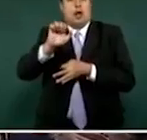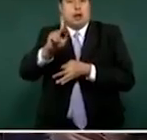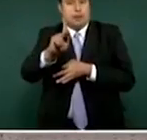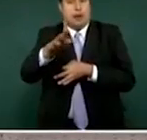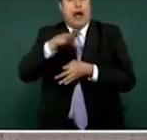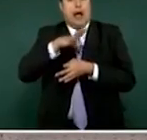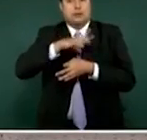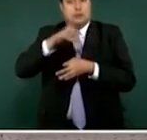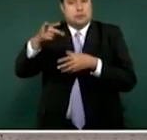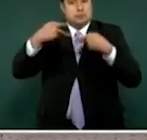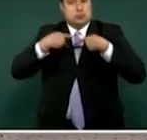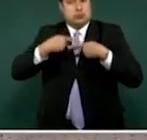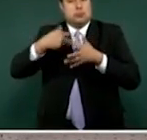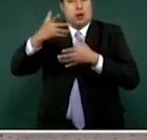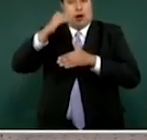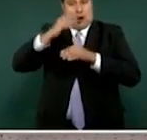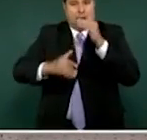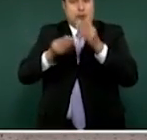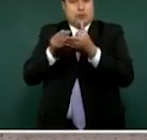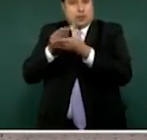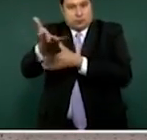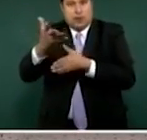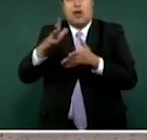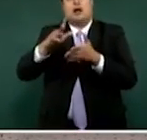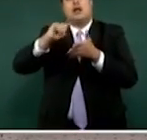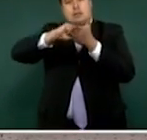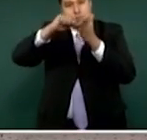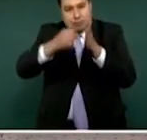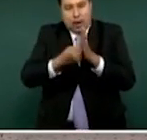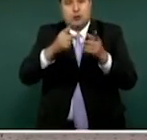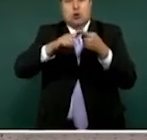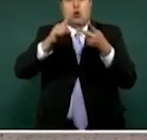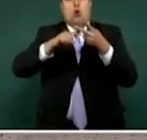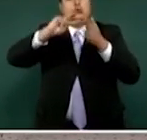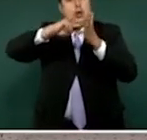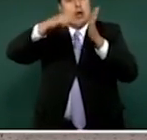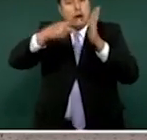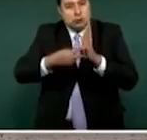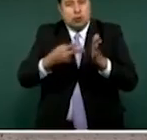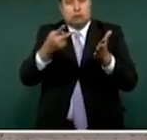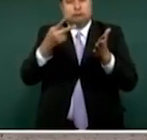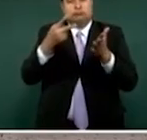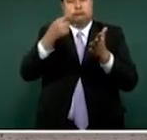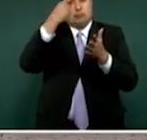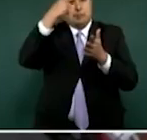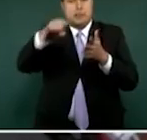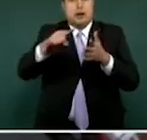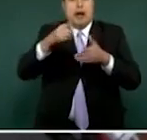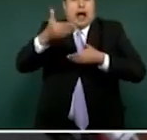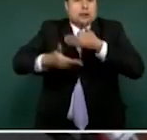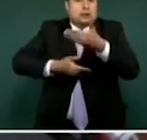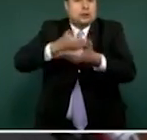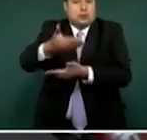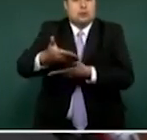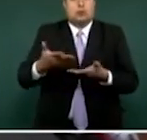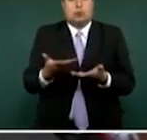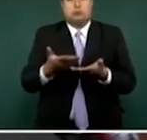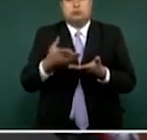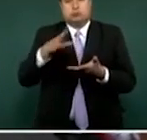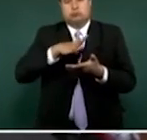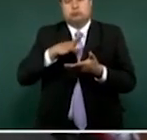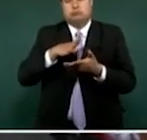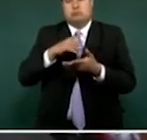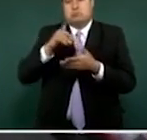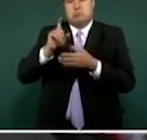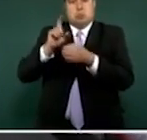salen profesionistas, técnicos, ingenieros, pues para digamos, prestar un servicio dentro del